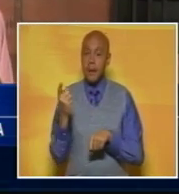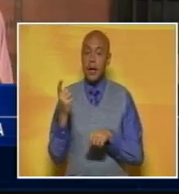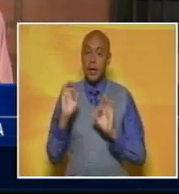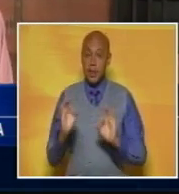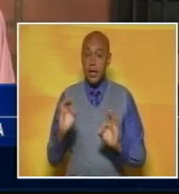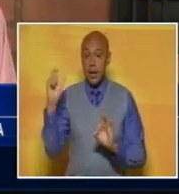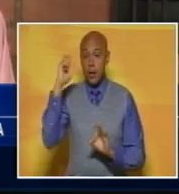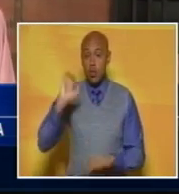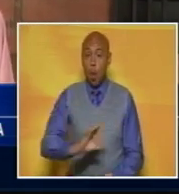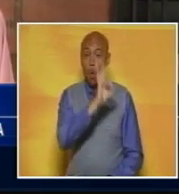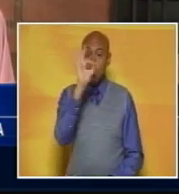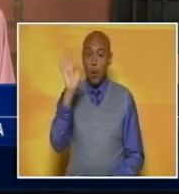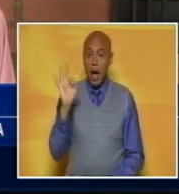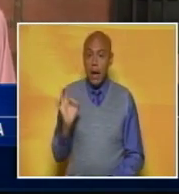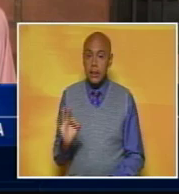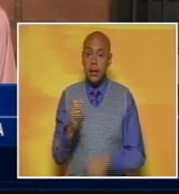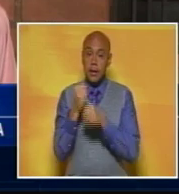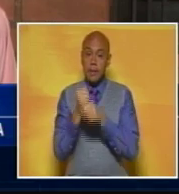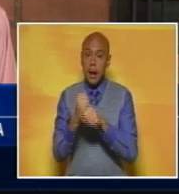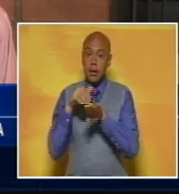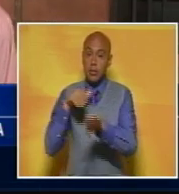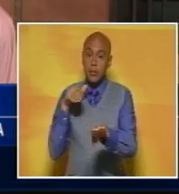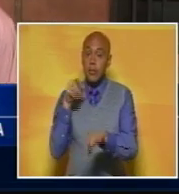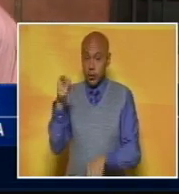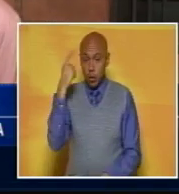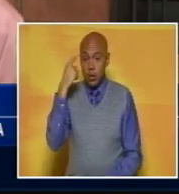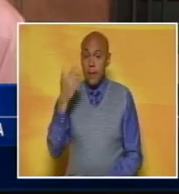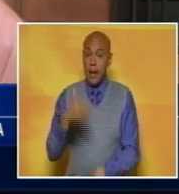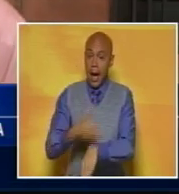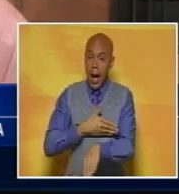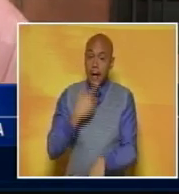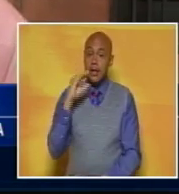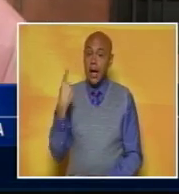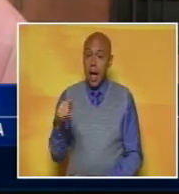estar todo el día ahí en la estación de servicio, porque como les dije anteriormente,